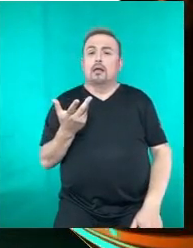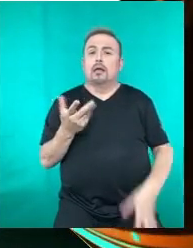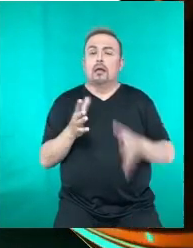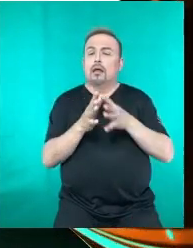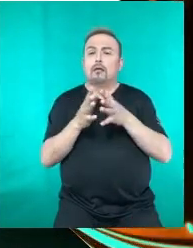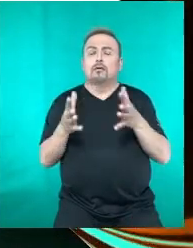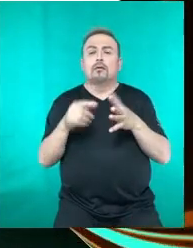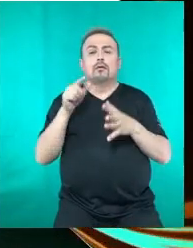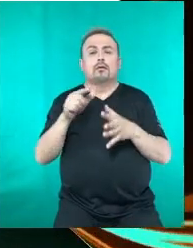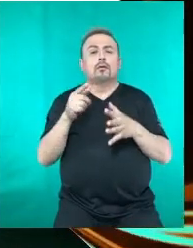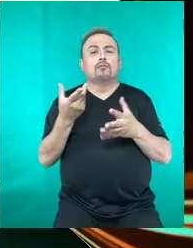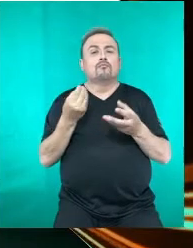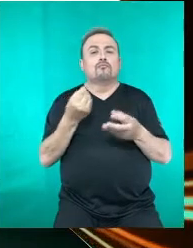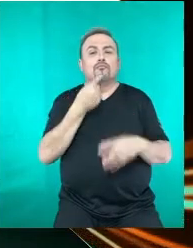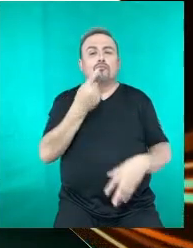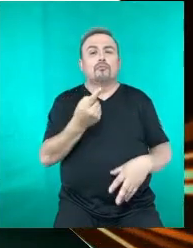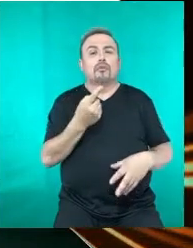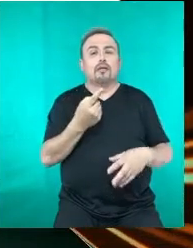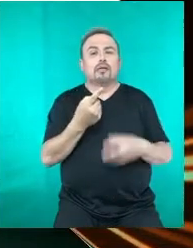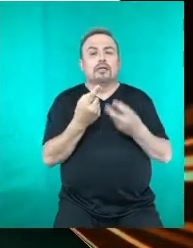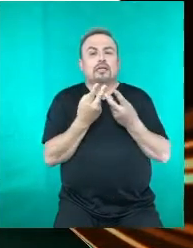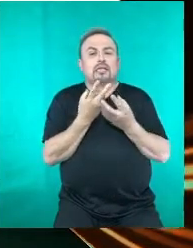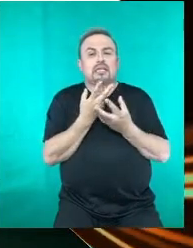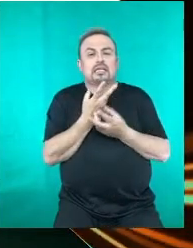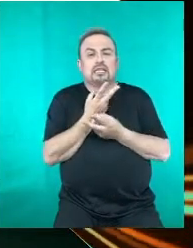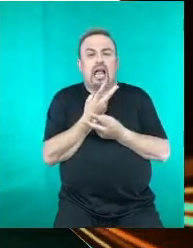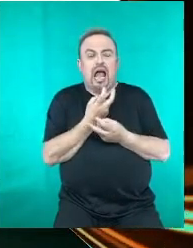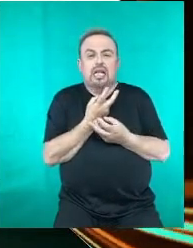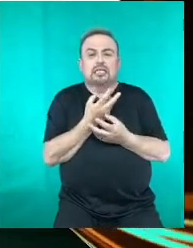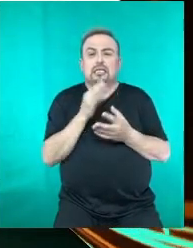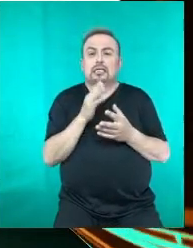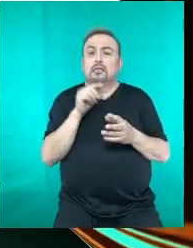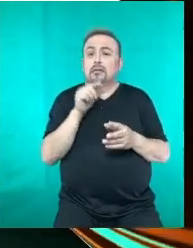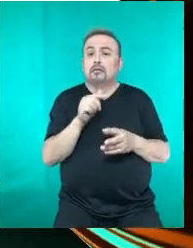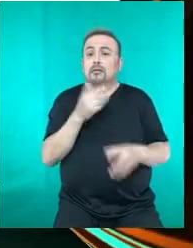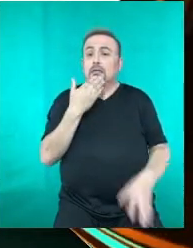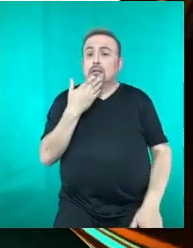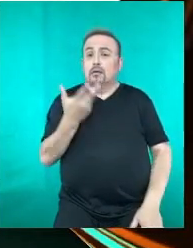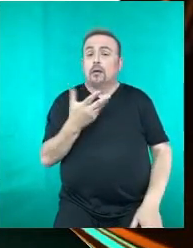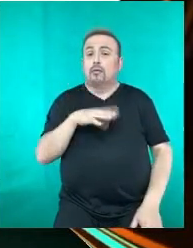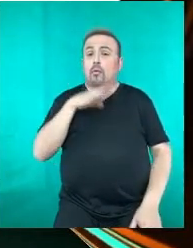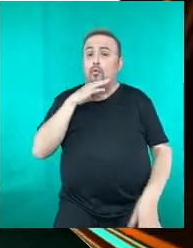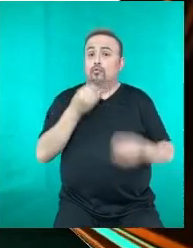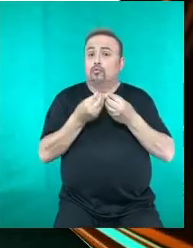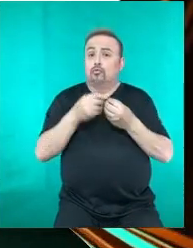un efecto algicida, así que también es bien usado.